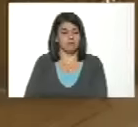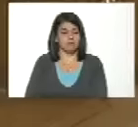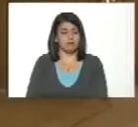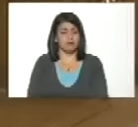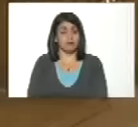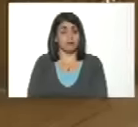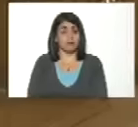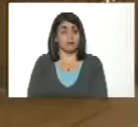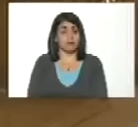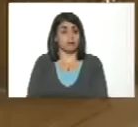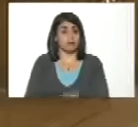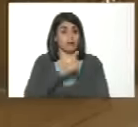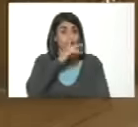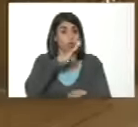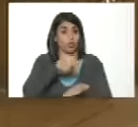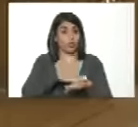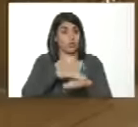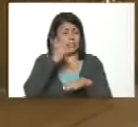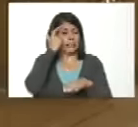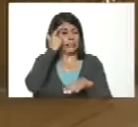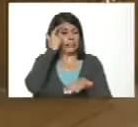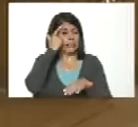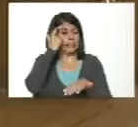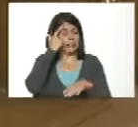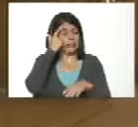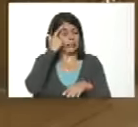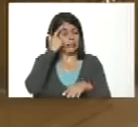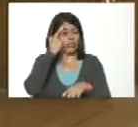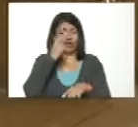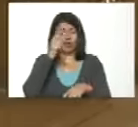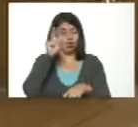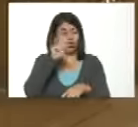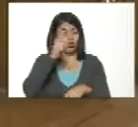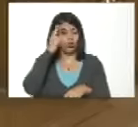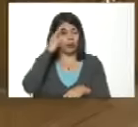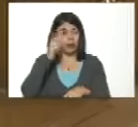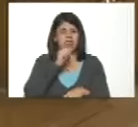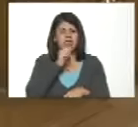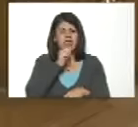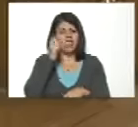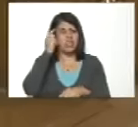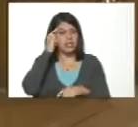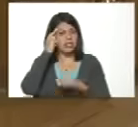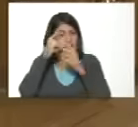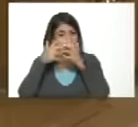¿Y los autores intelectuales? ¿No sabe el país quiénes son los autores intelectuales?